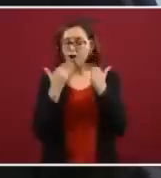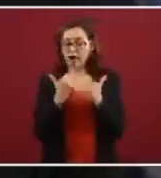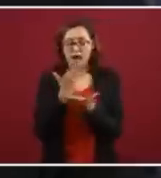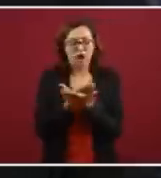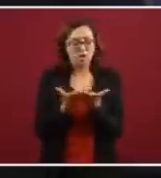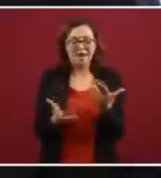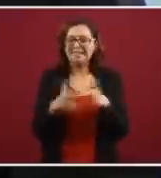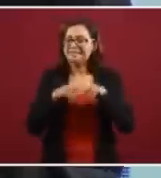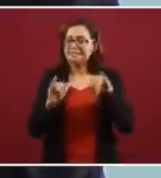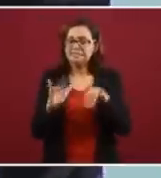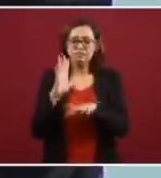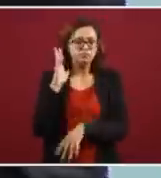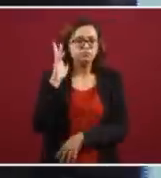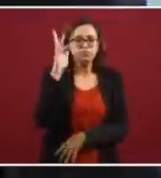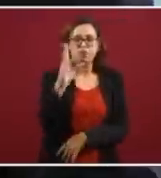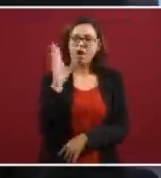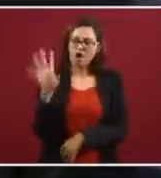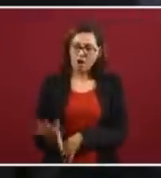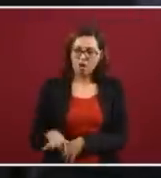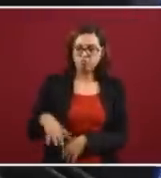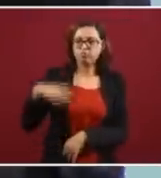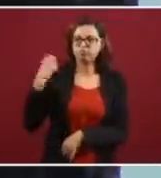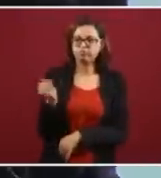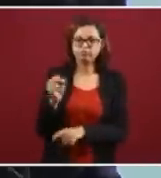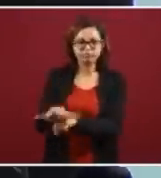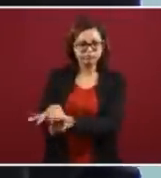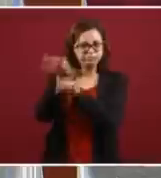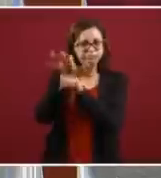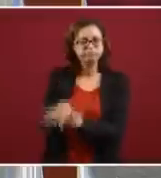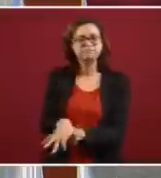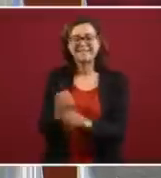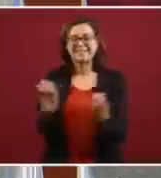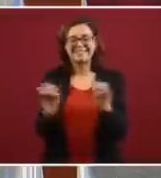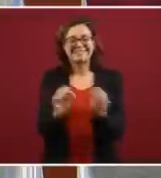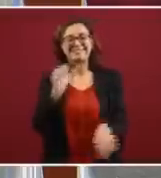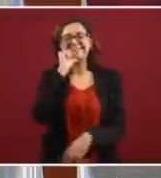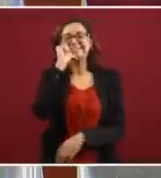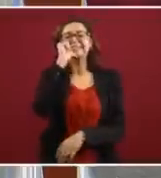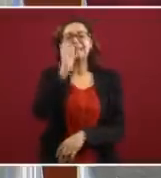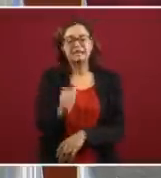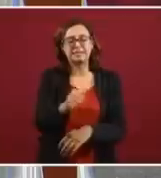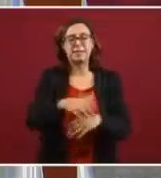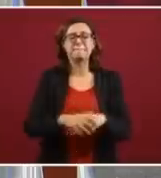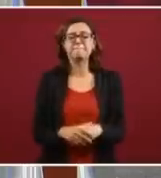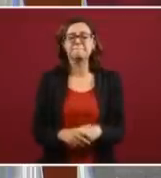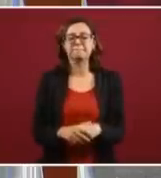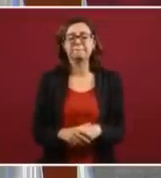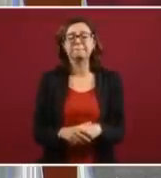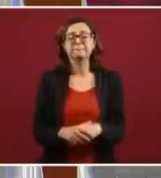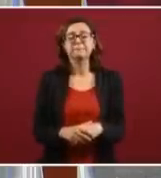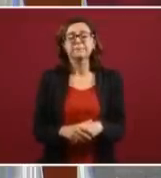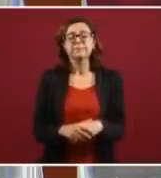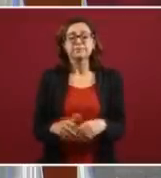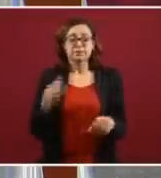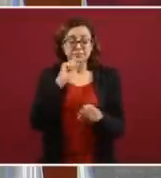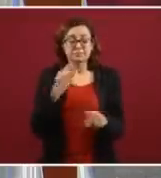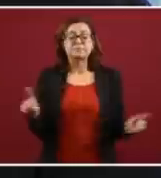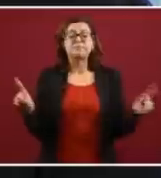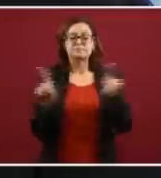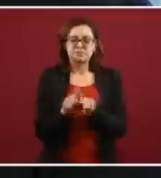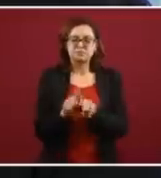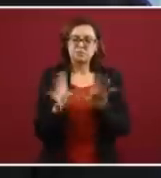utilizará la fuerza pública para reprimir. Recuperación, nos proponemos la recuperación